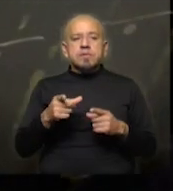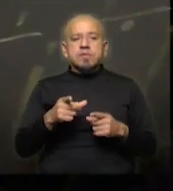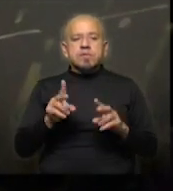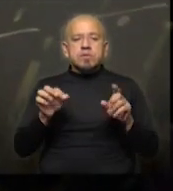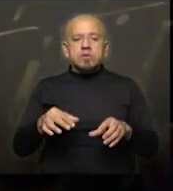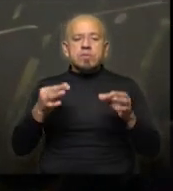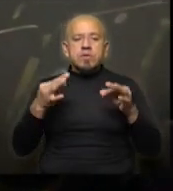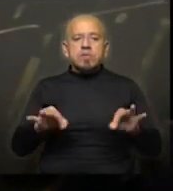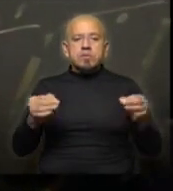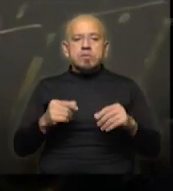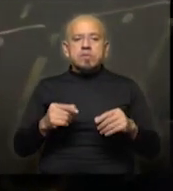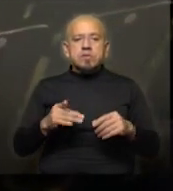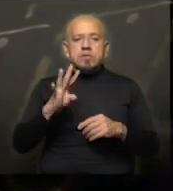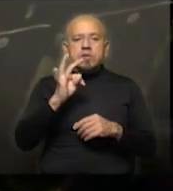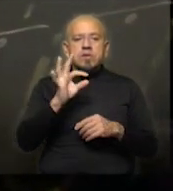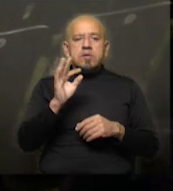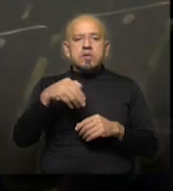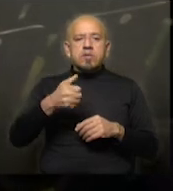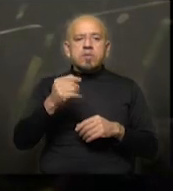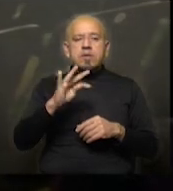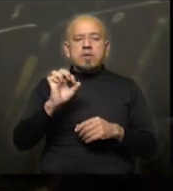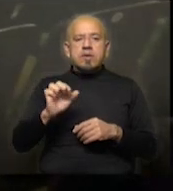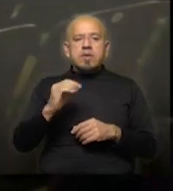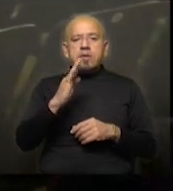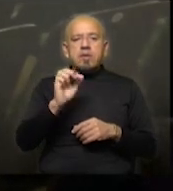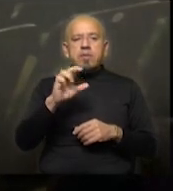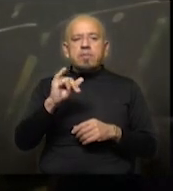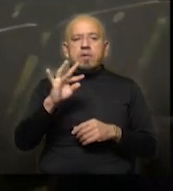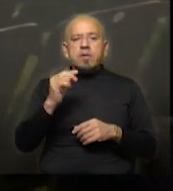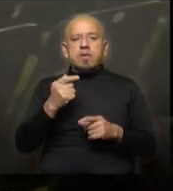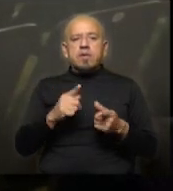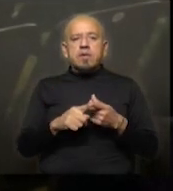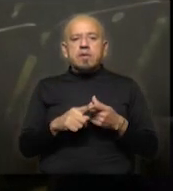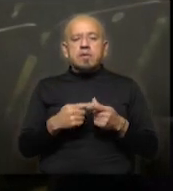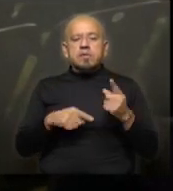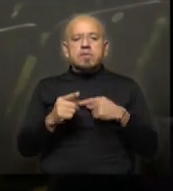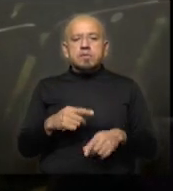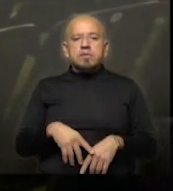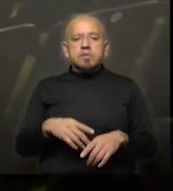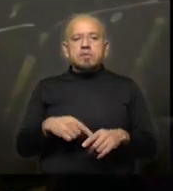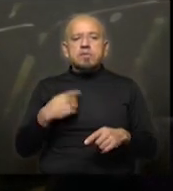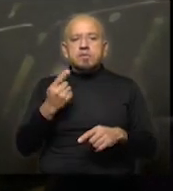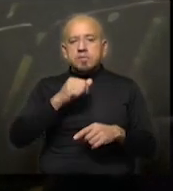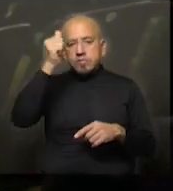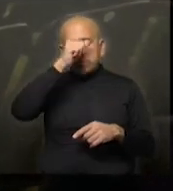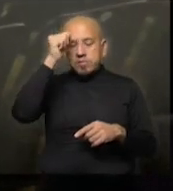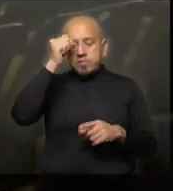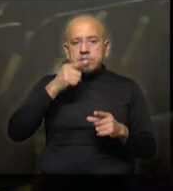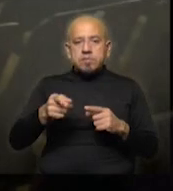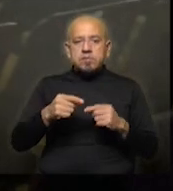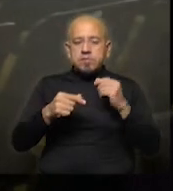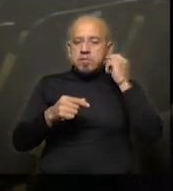nuevita tomate Perita puede ser este eso también está bueno para que vayan preparándose para el domingo Sí hace muy poco sacamos es un